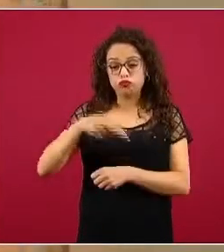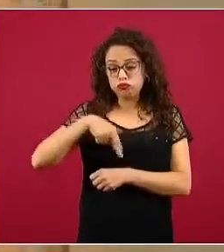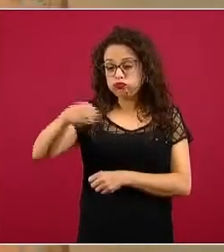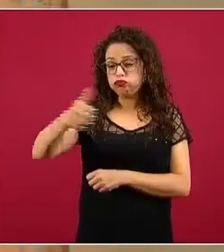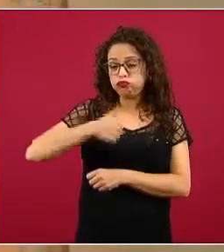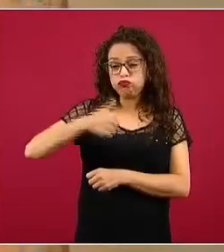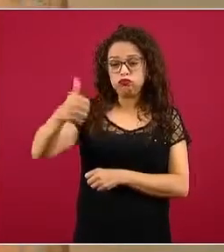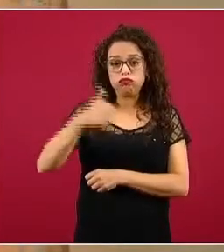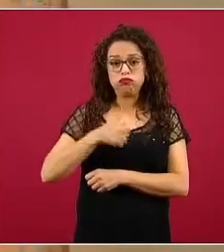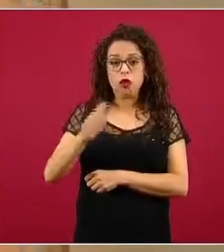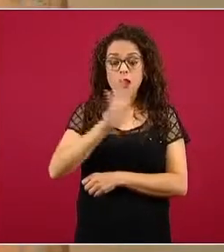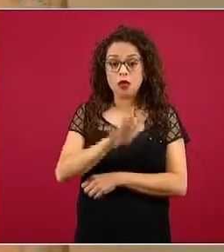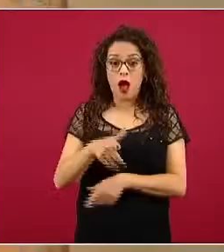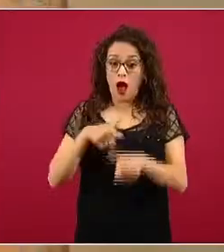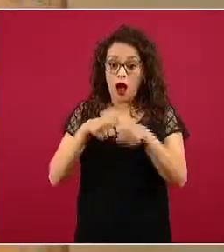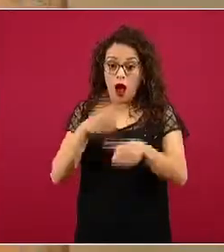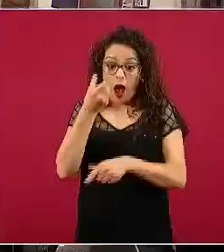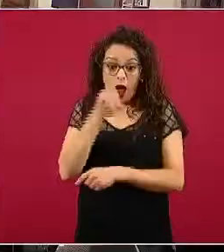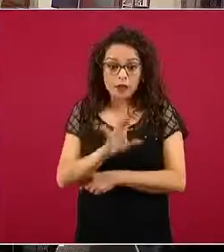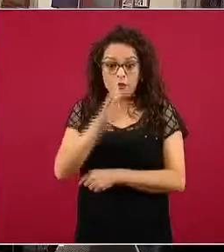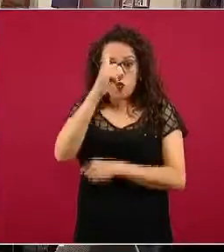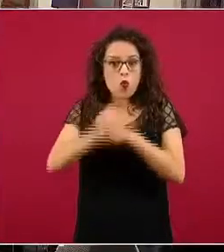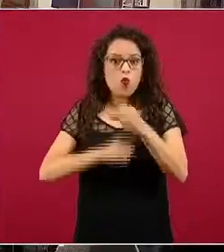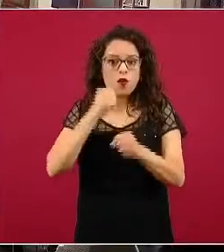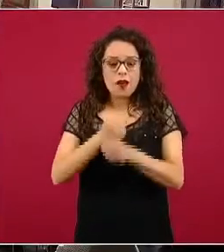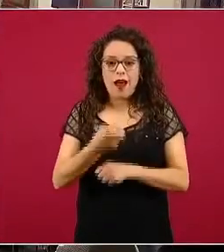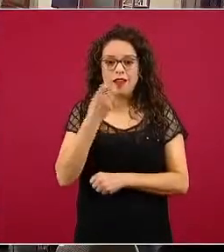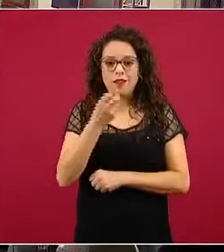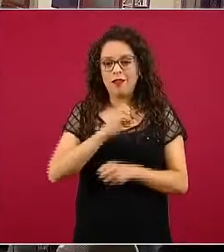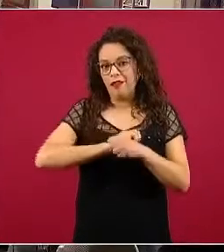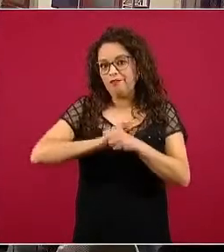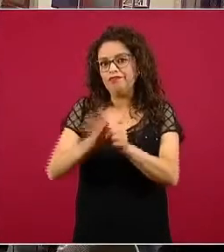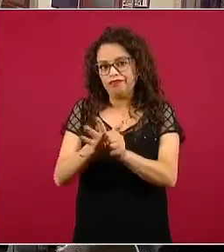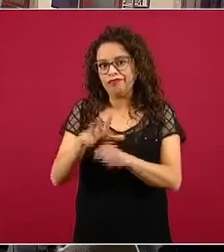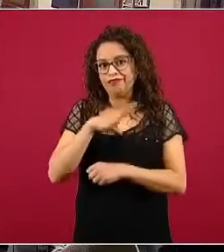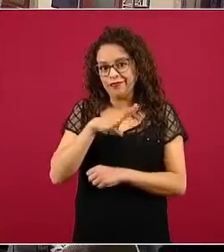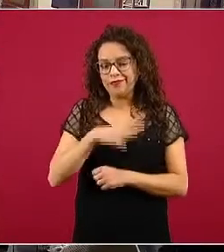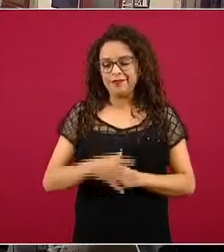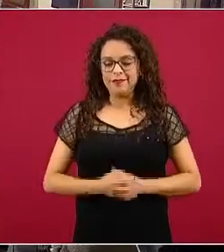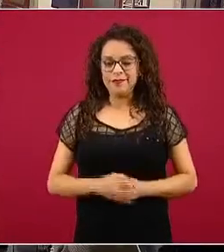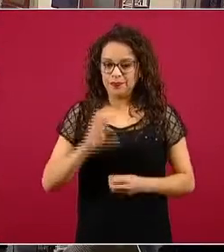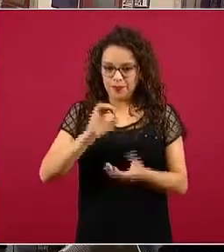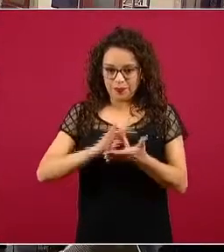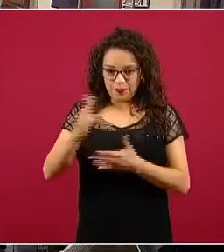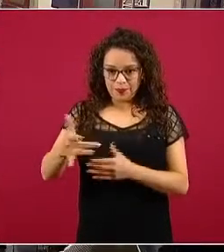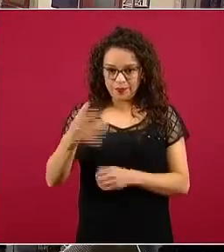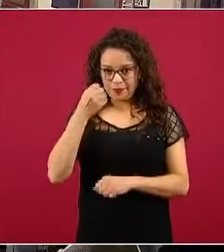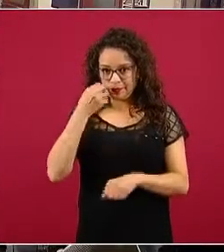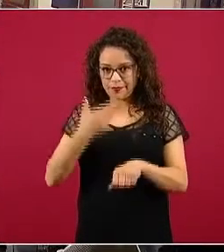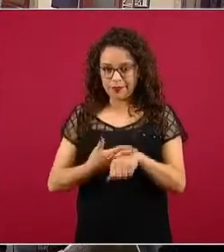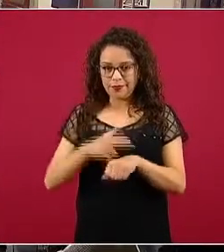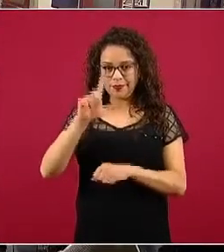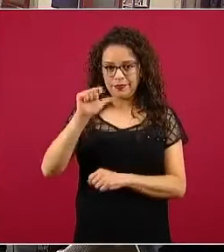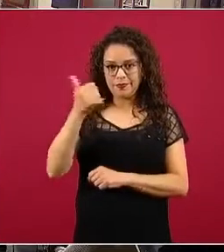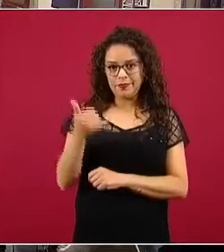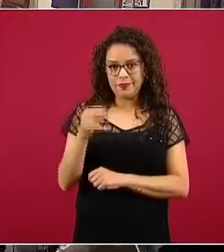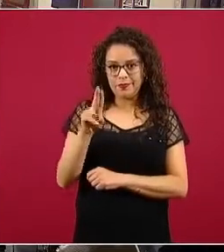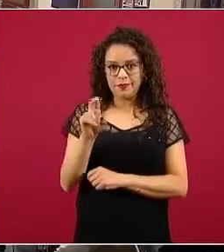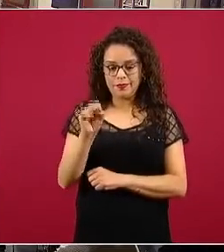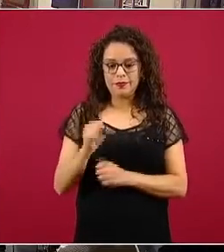de emergencia sanitaria. Muchas gracias. Muchas gracias, secretario Layuz.